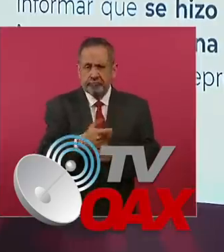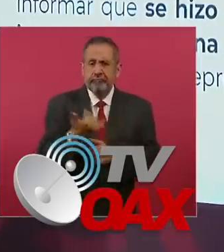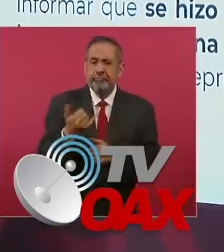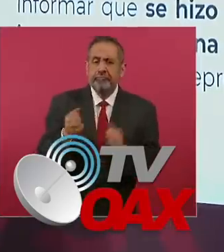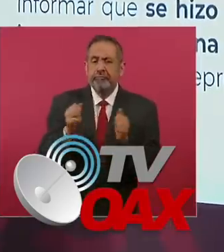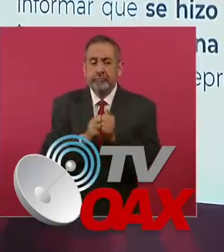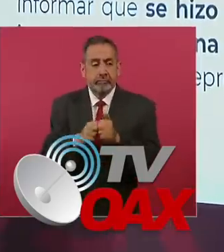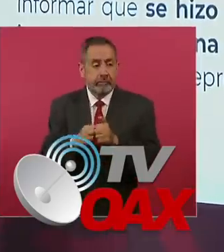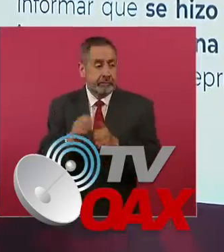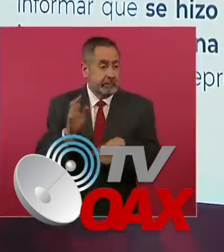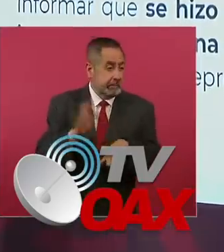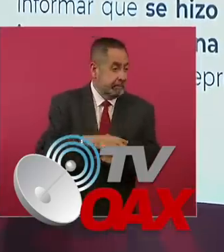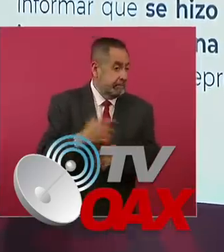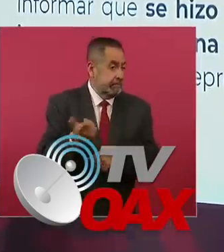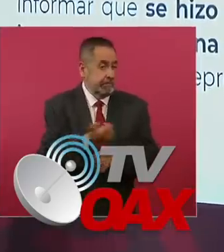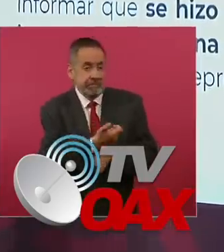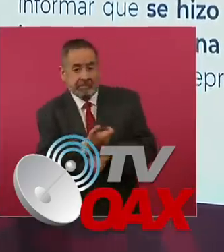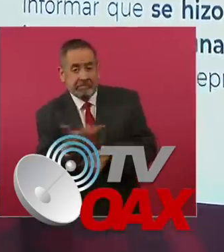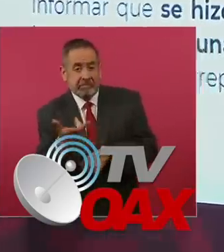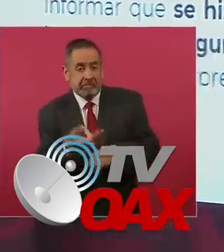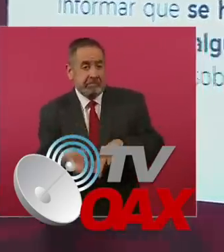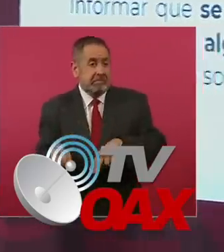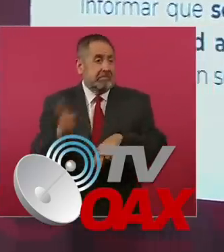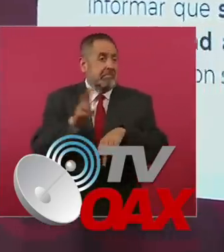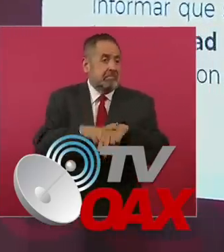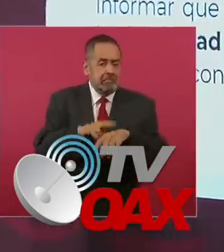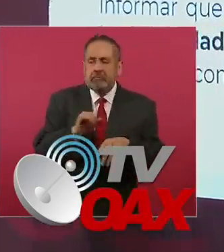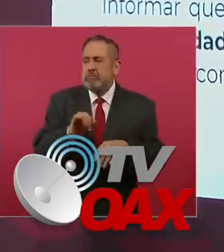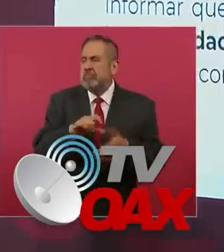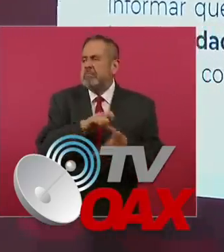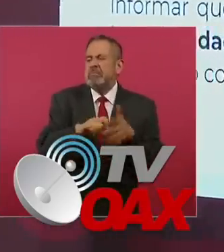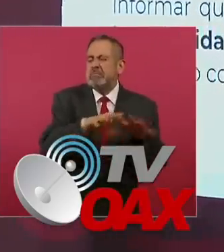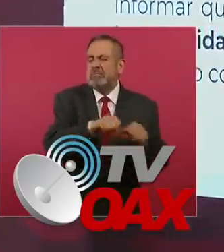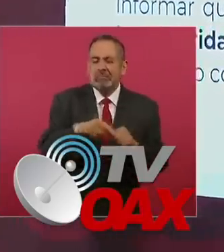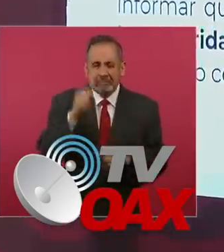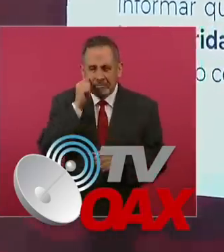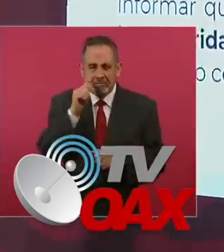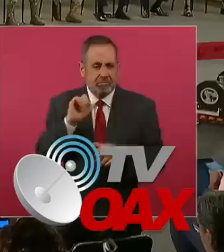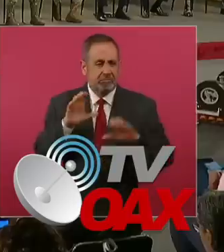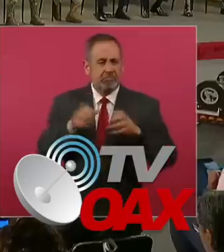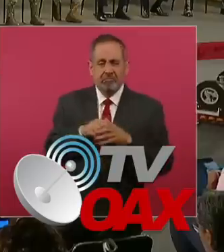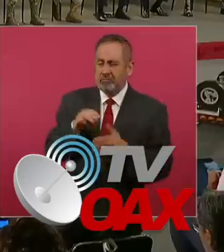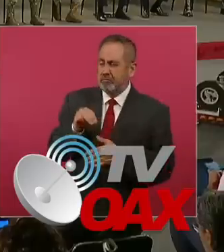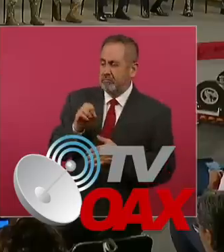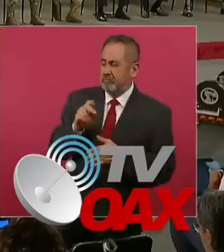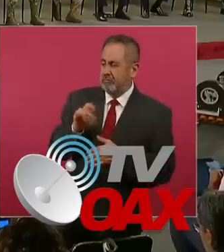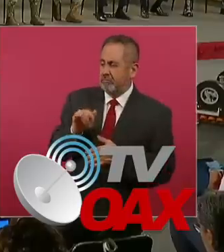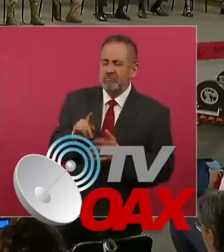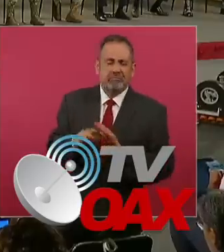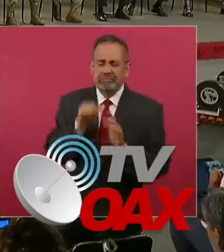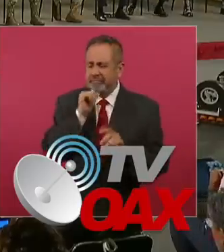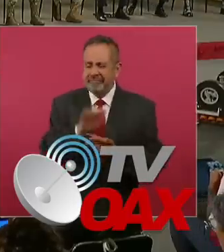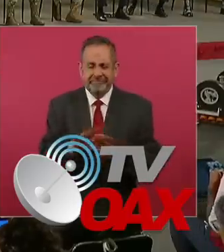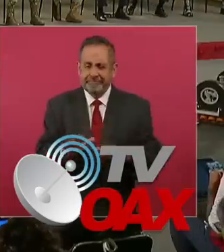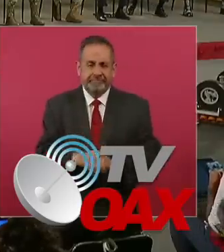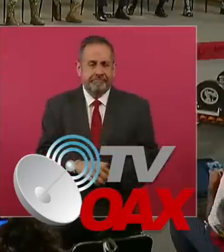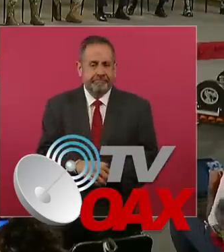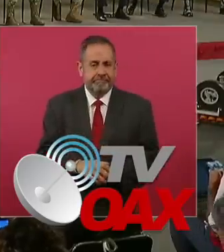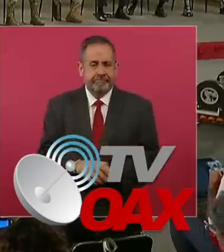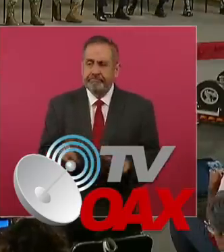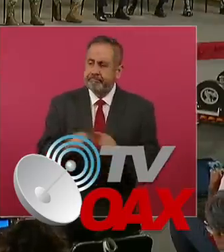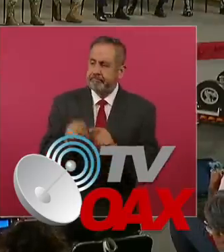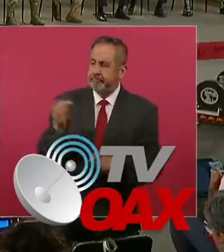con sobreprecio o bajo algún sistema monopólico. Sería cuánto, señor presidente.